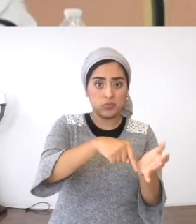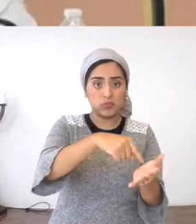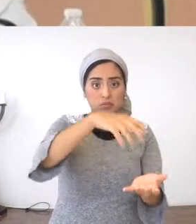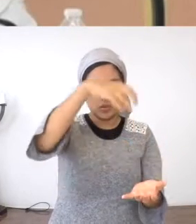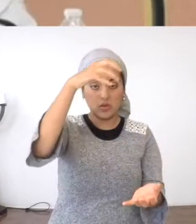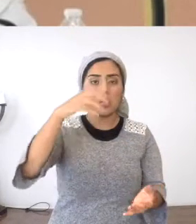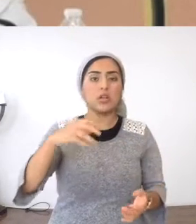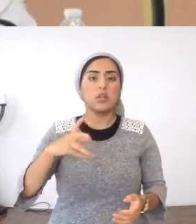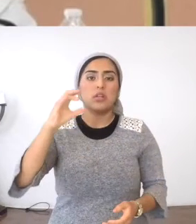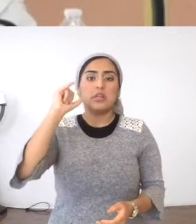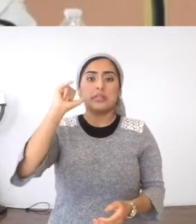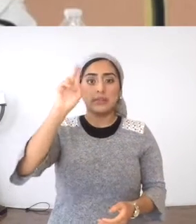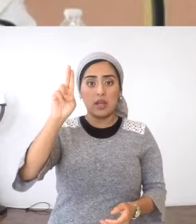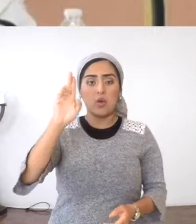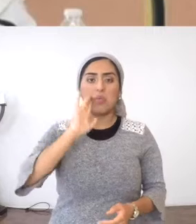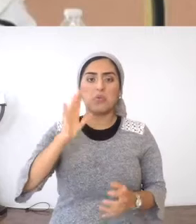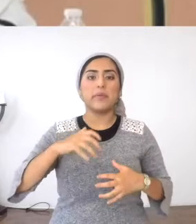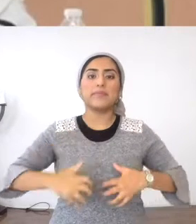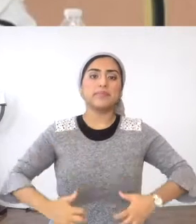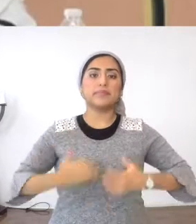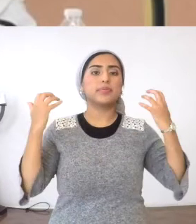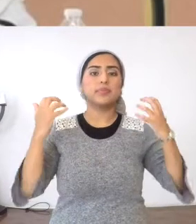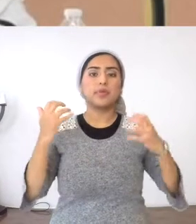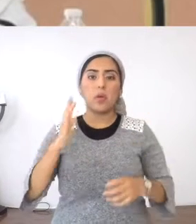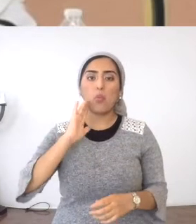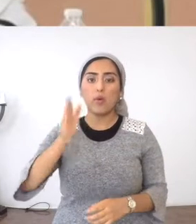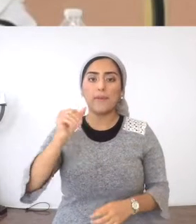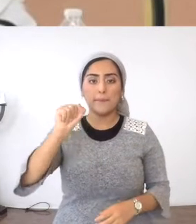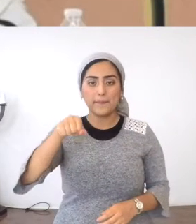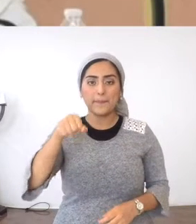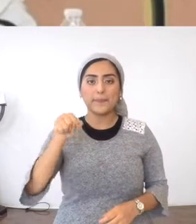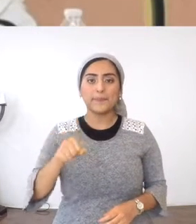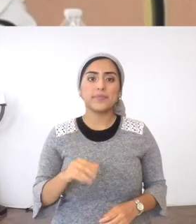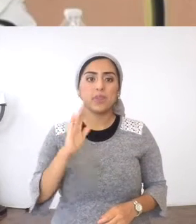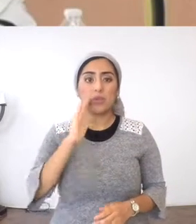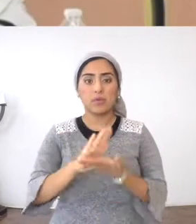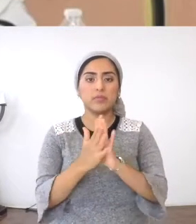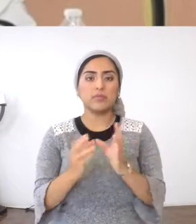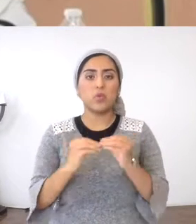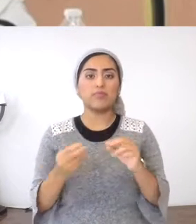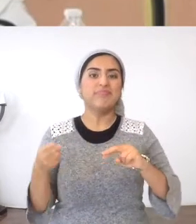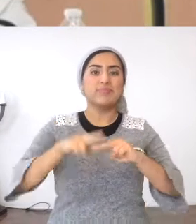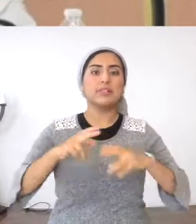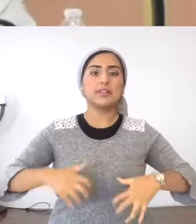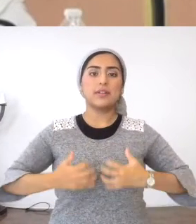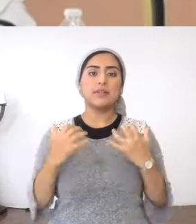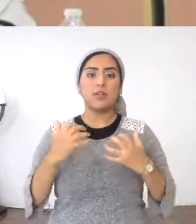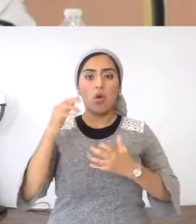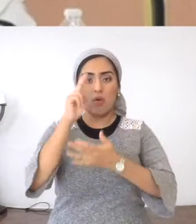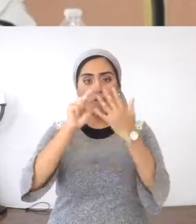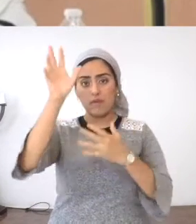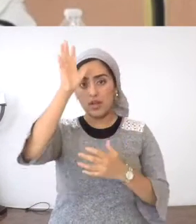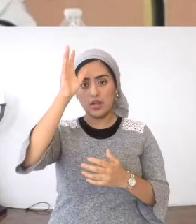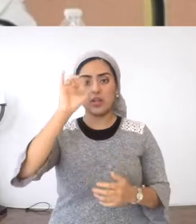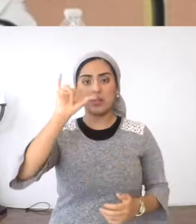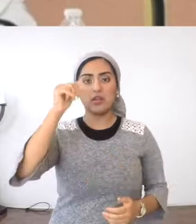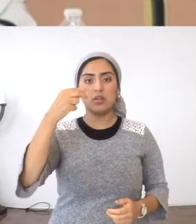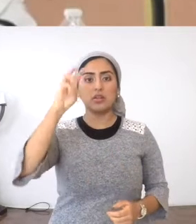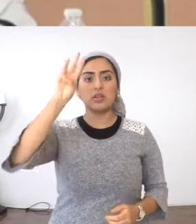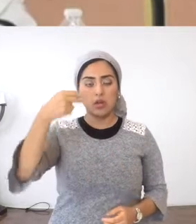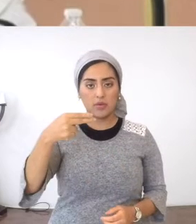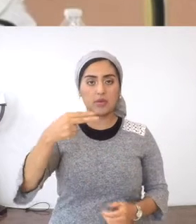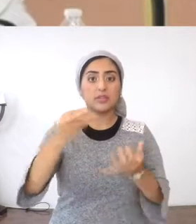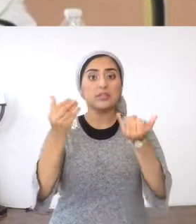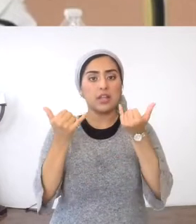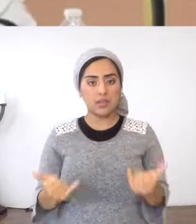Jerusalén Irritará Más Al Eterno Yahweh O sea Lo va a hacer Más enojar Al Eterno